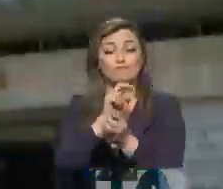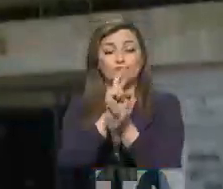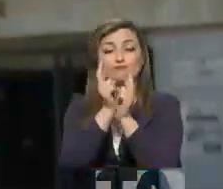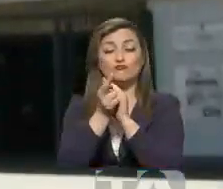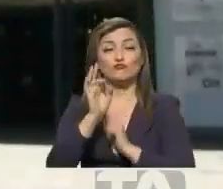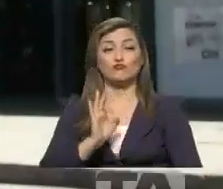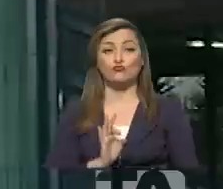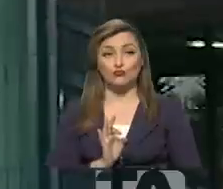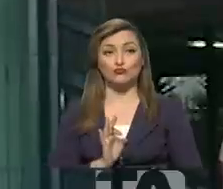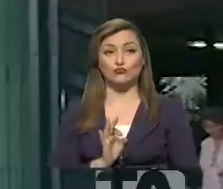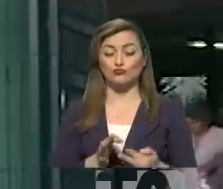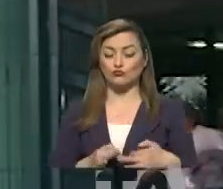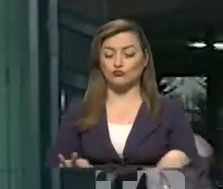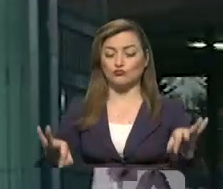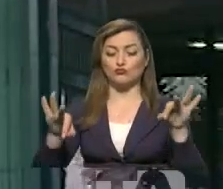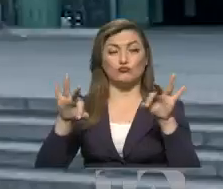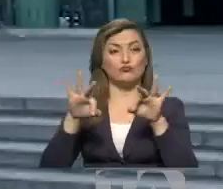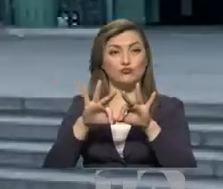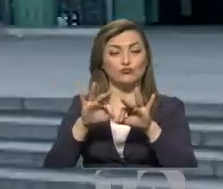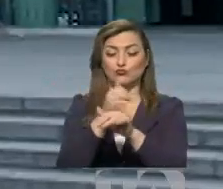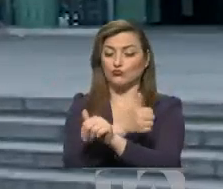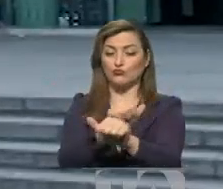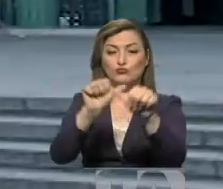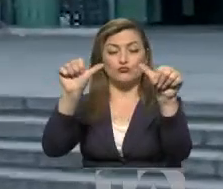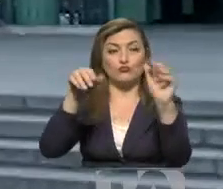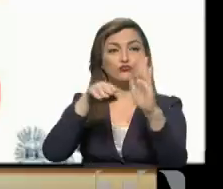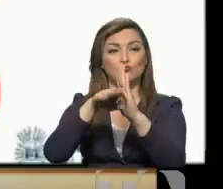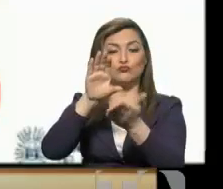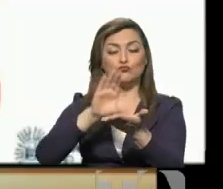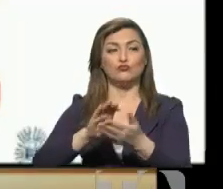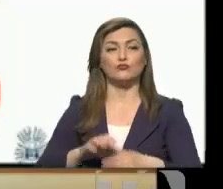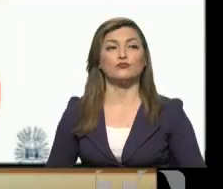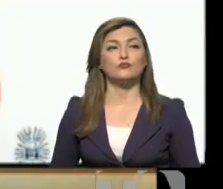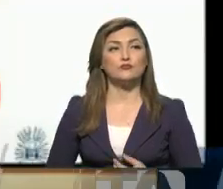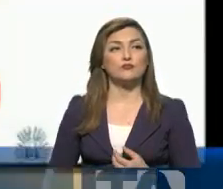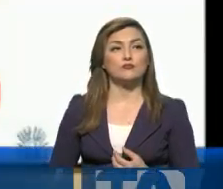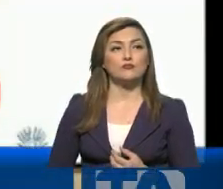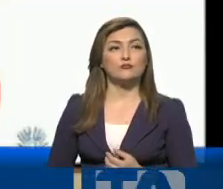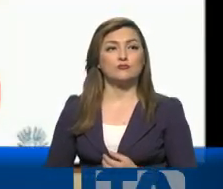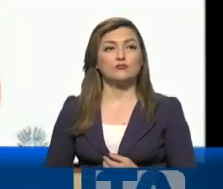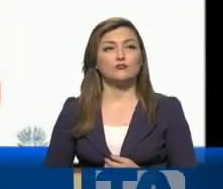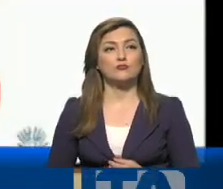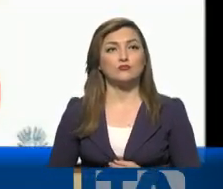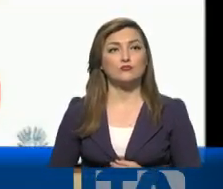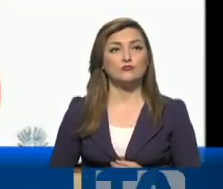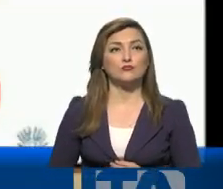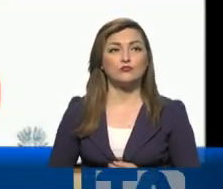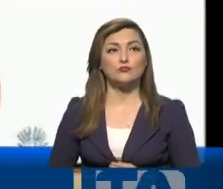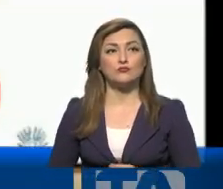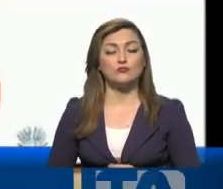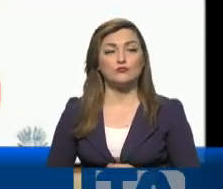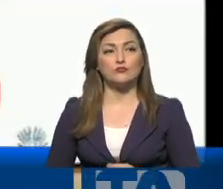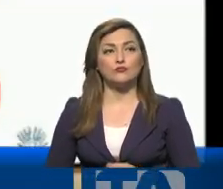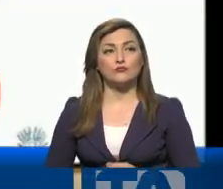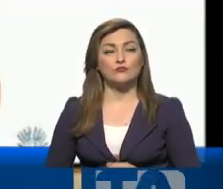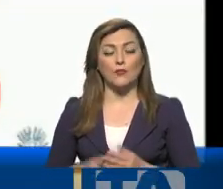reformas técnicas e indispensables para la autonomía del Banco Central. Que lo que busca es que la política de las operaciones del Banco Central